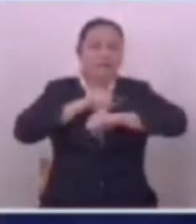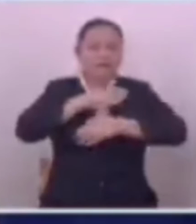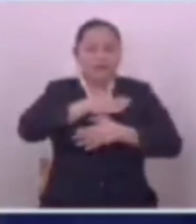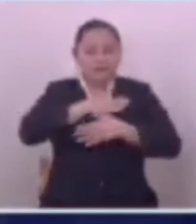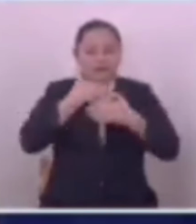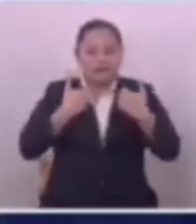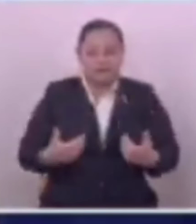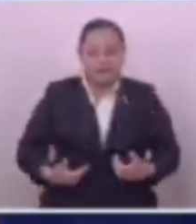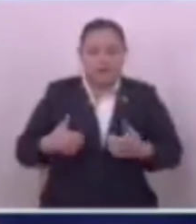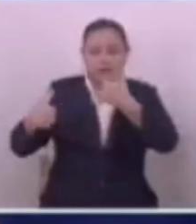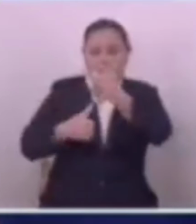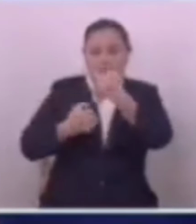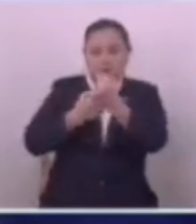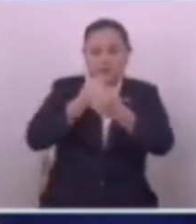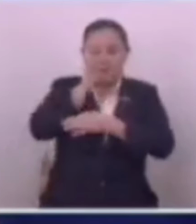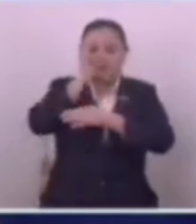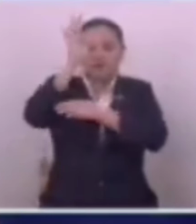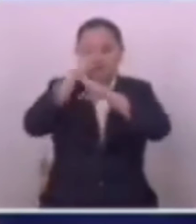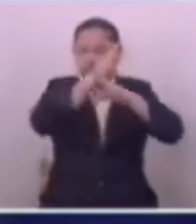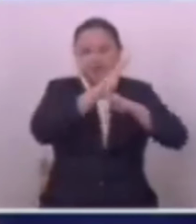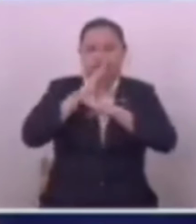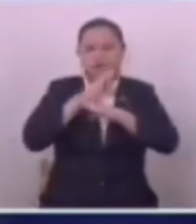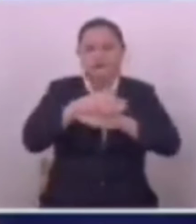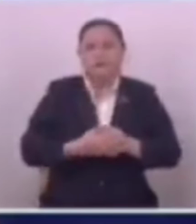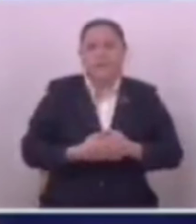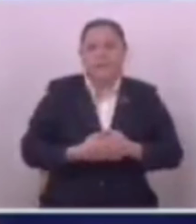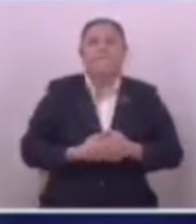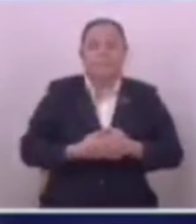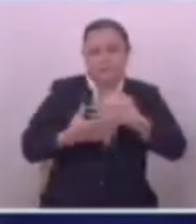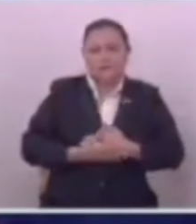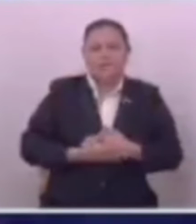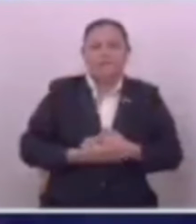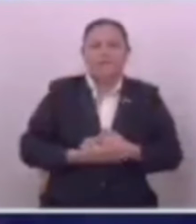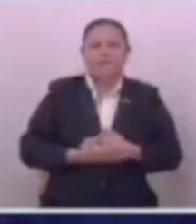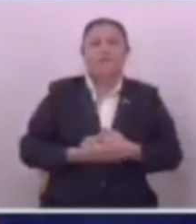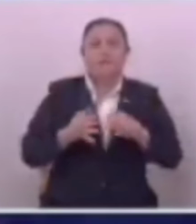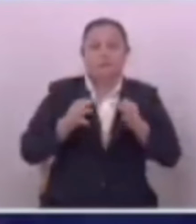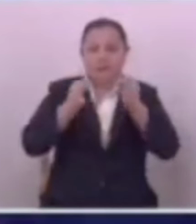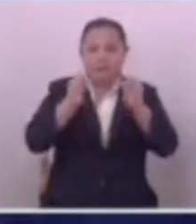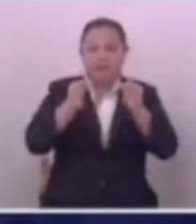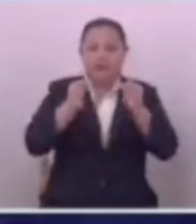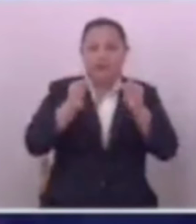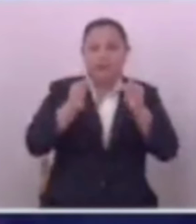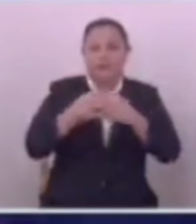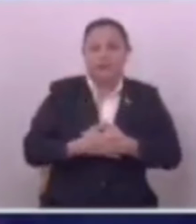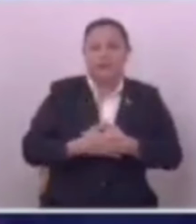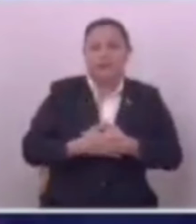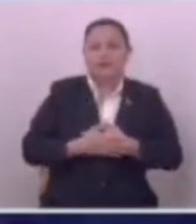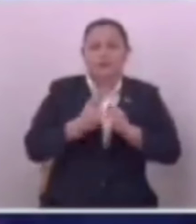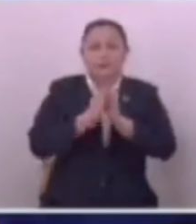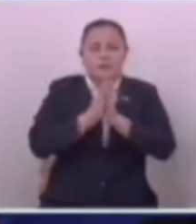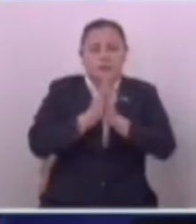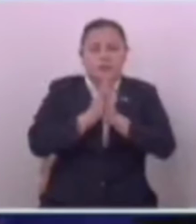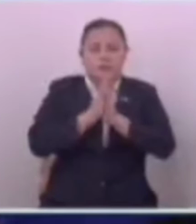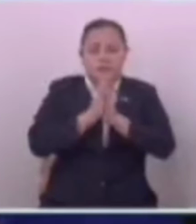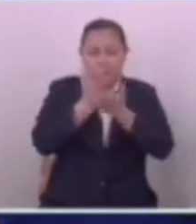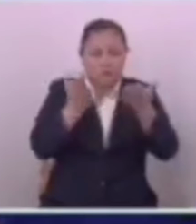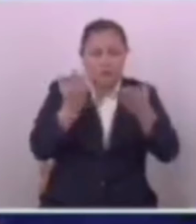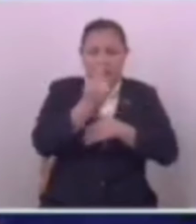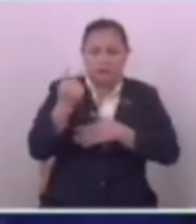mi persona y mis auxiliares han jurado defender y cumplir. De tal forma de que les pido a